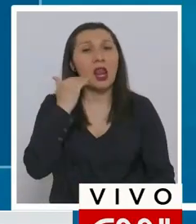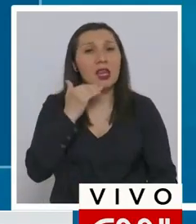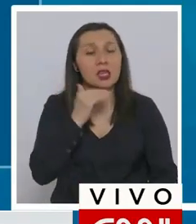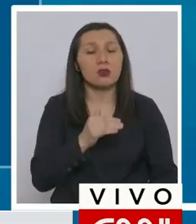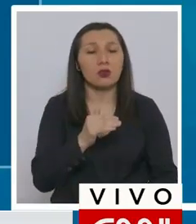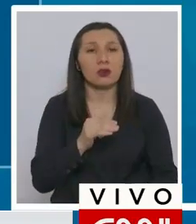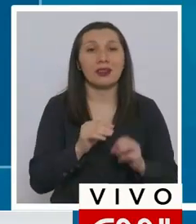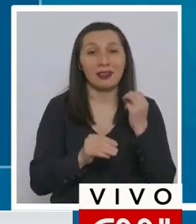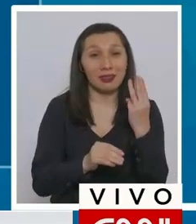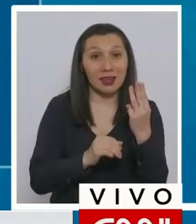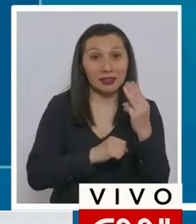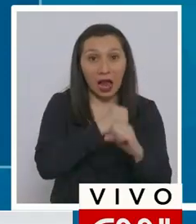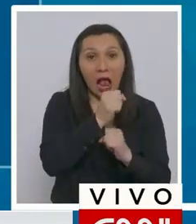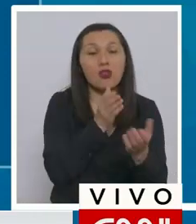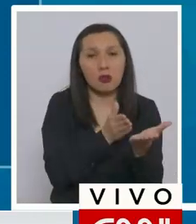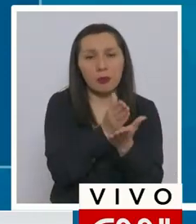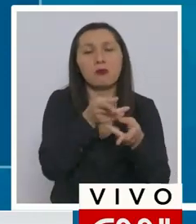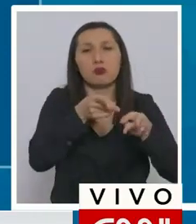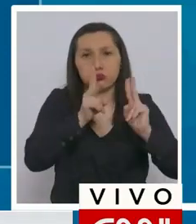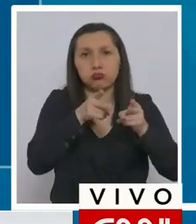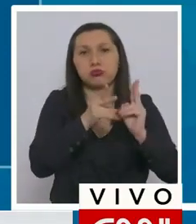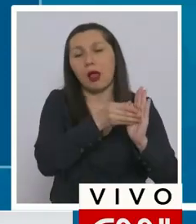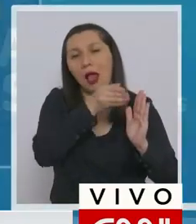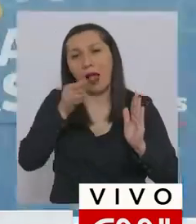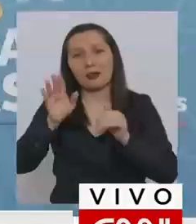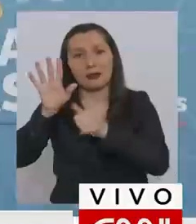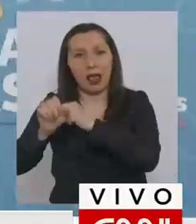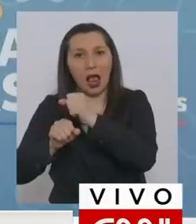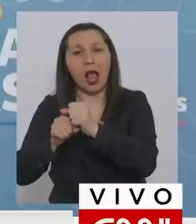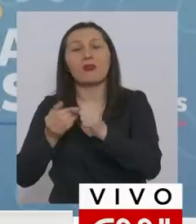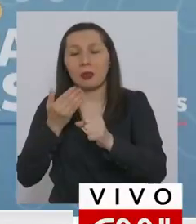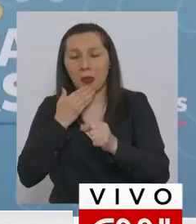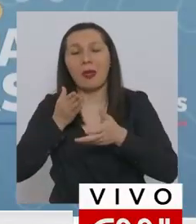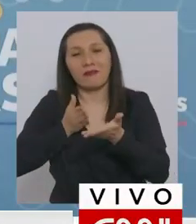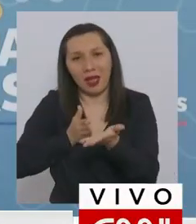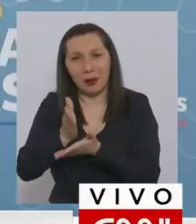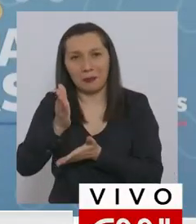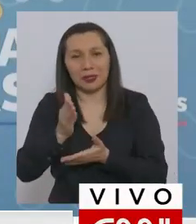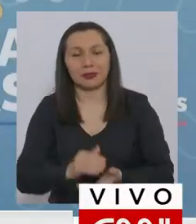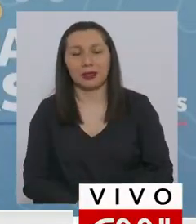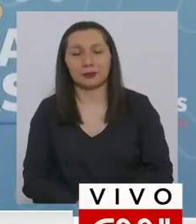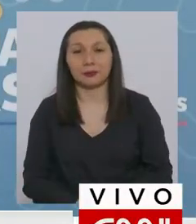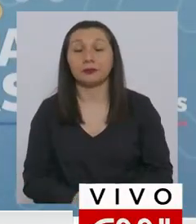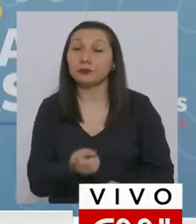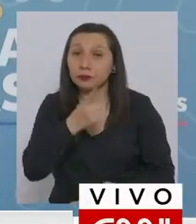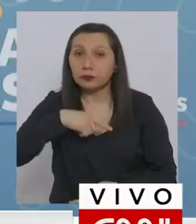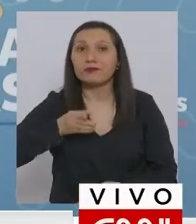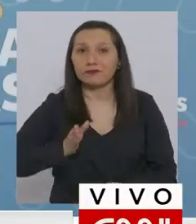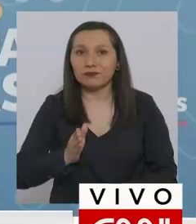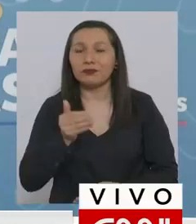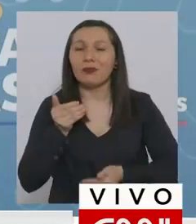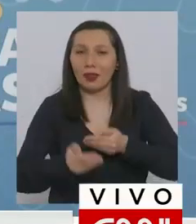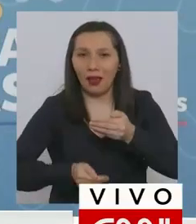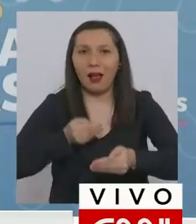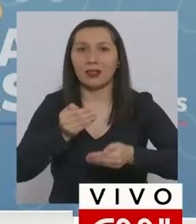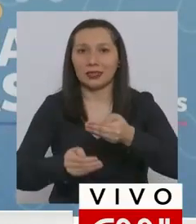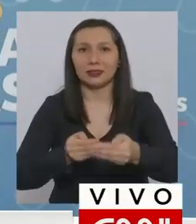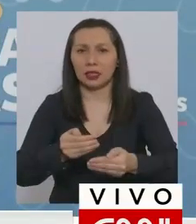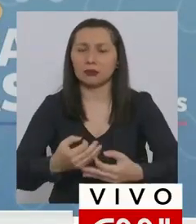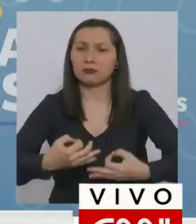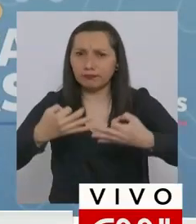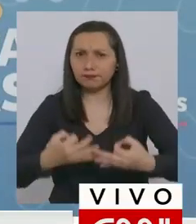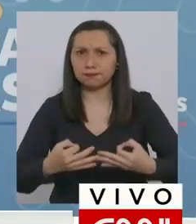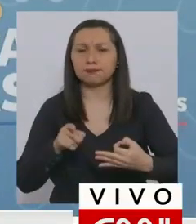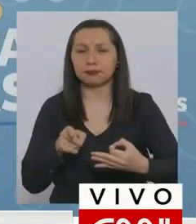enfermar. Por último, con respecto a la dosis administradas en adolescentes y niños entre 6